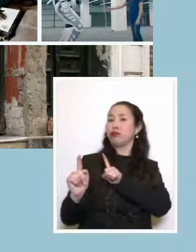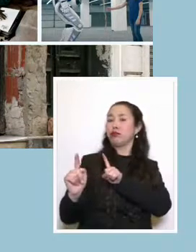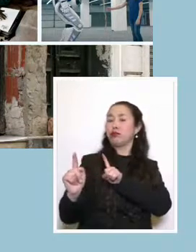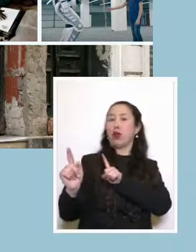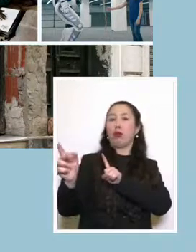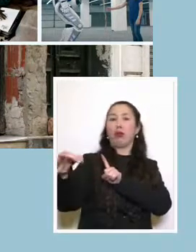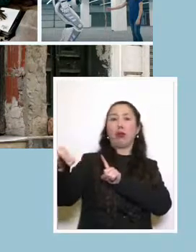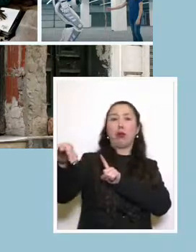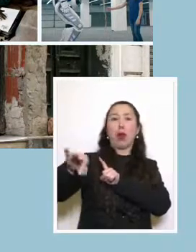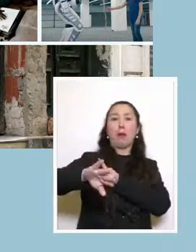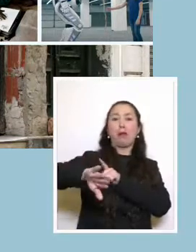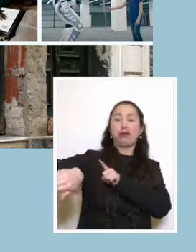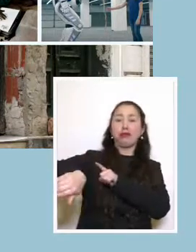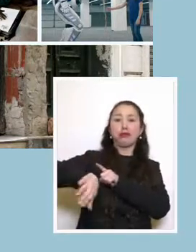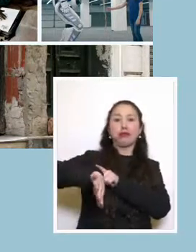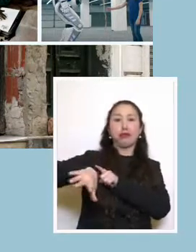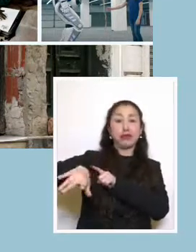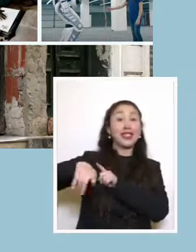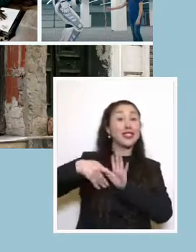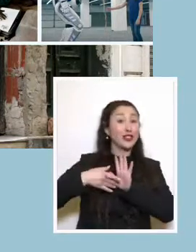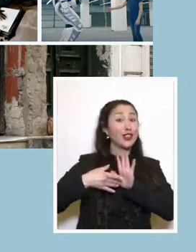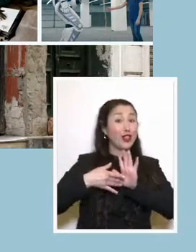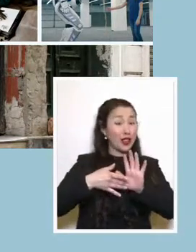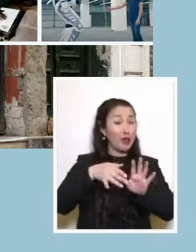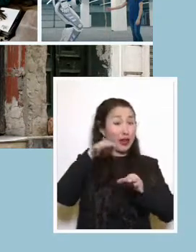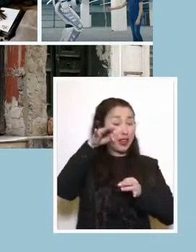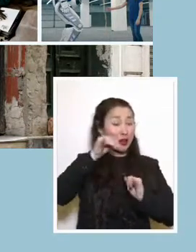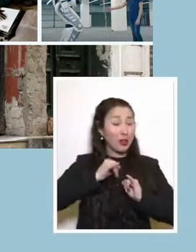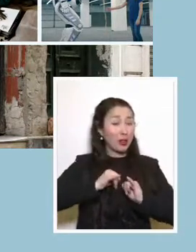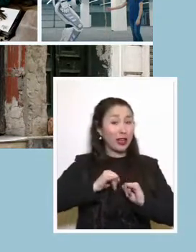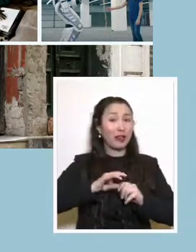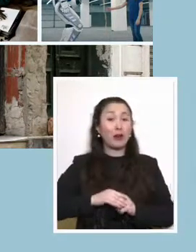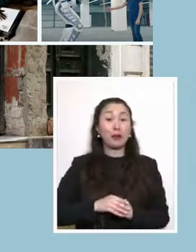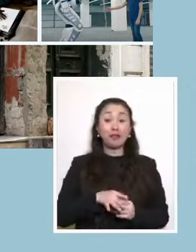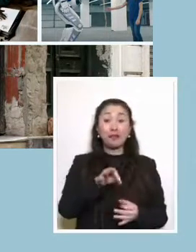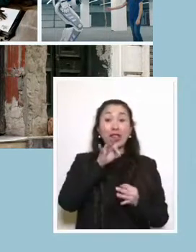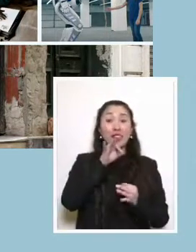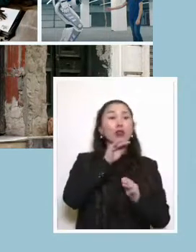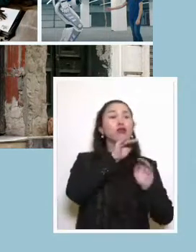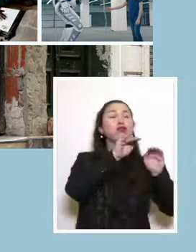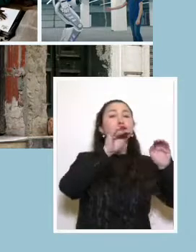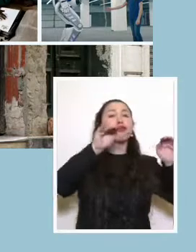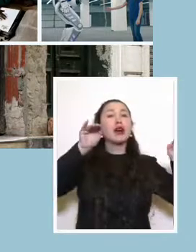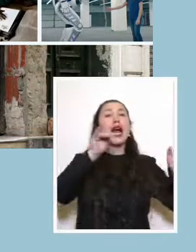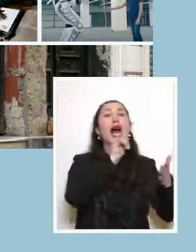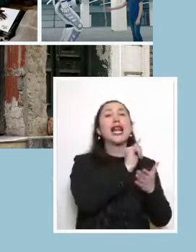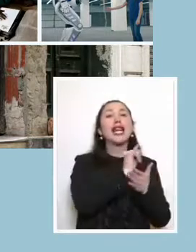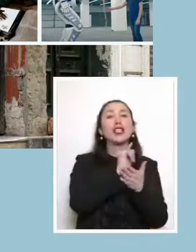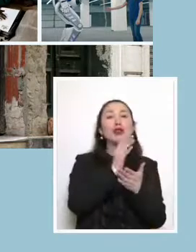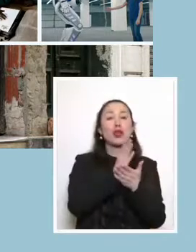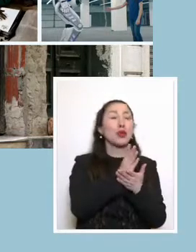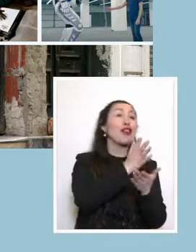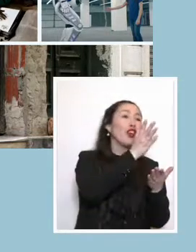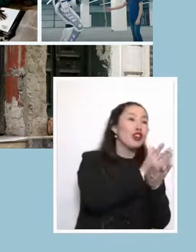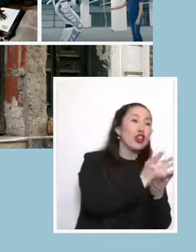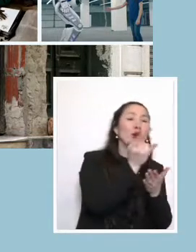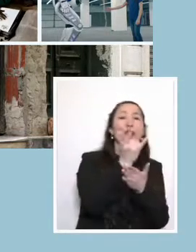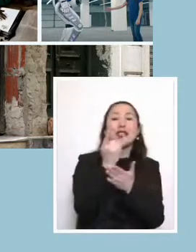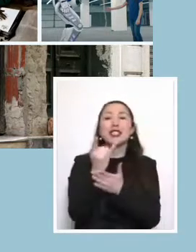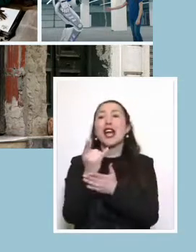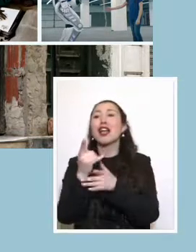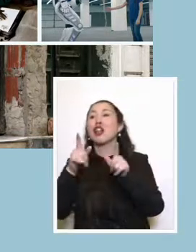detrás. El informe hace un llamado a las instituciones educativas para que desarrollen sus